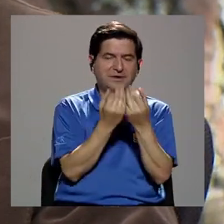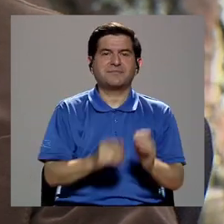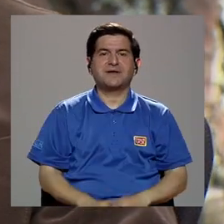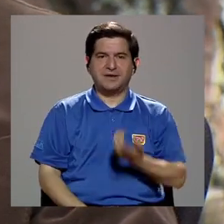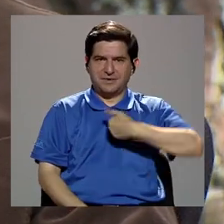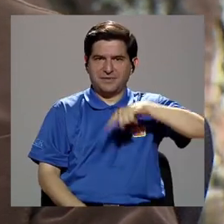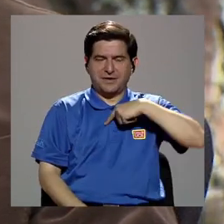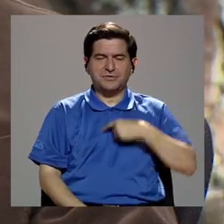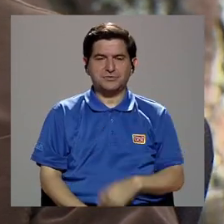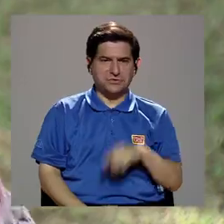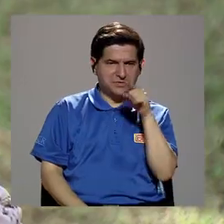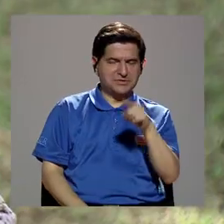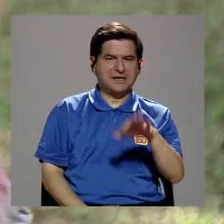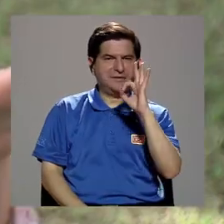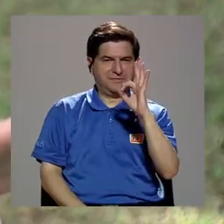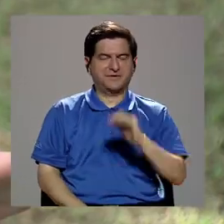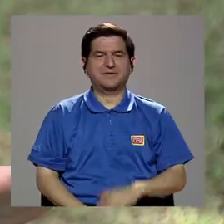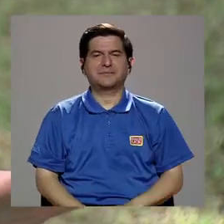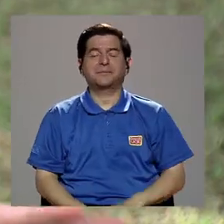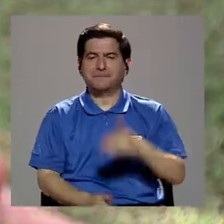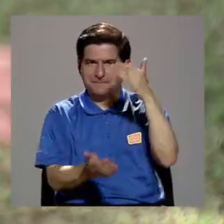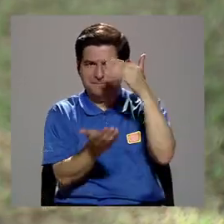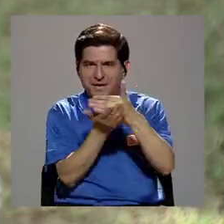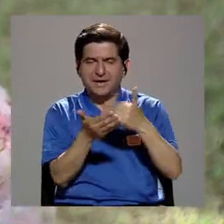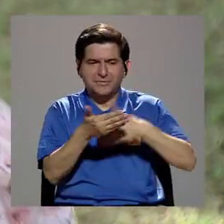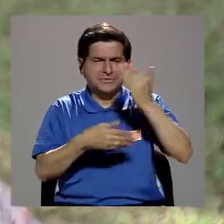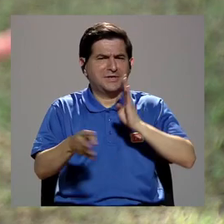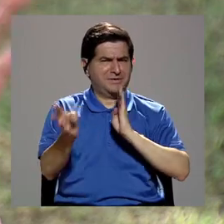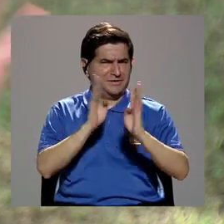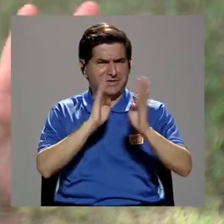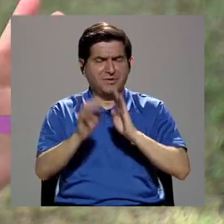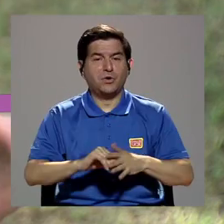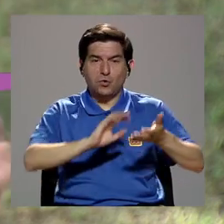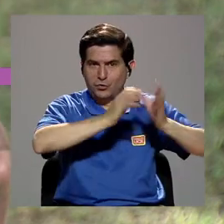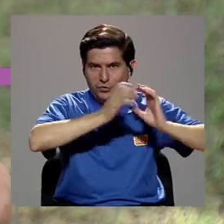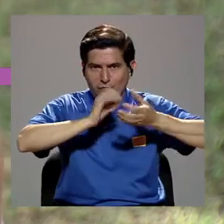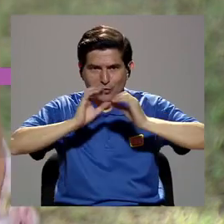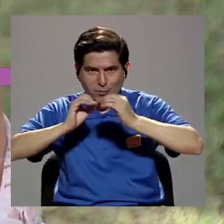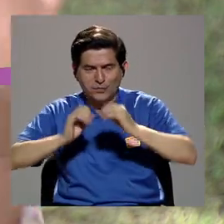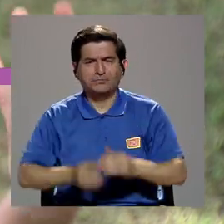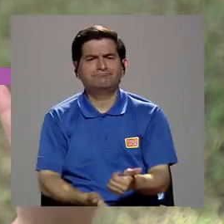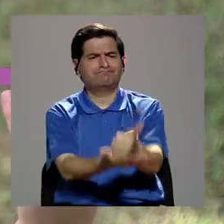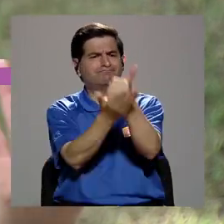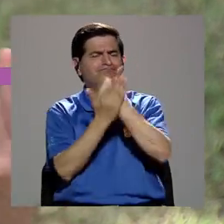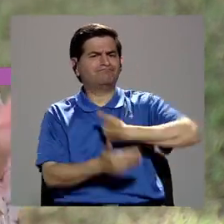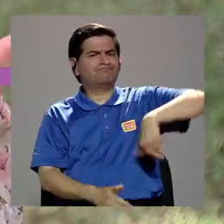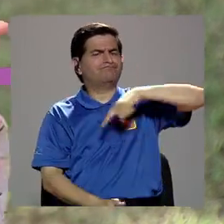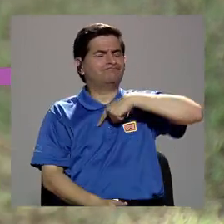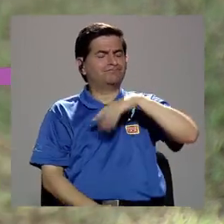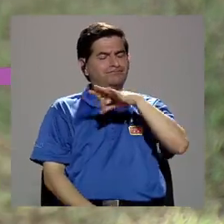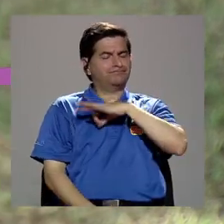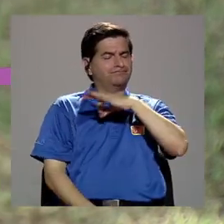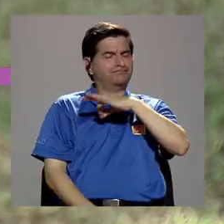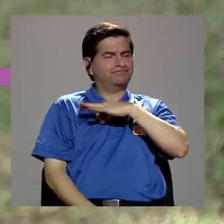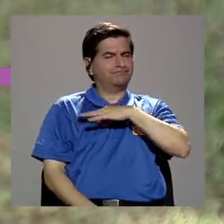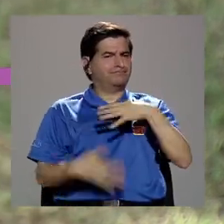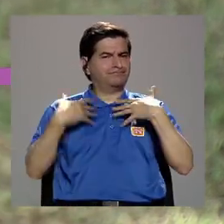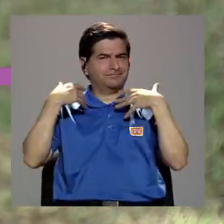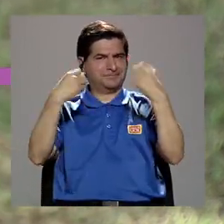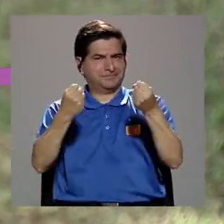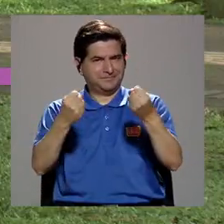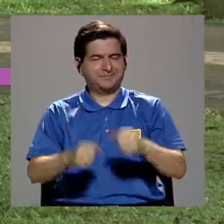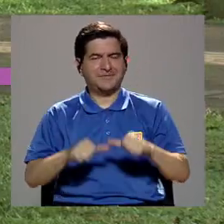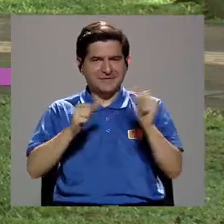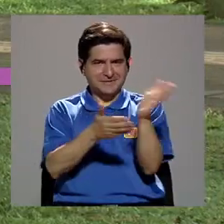en perfectas condiciones. Vamos a hacer una pausa, vamos a continuar más, vamos a hablar un poco más de números que nos van a ayudar a beneficiar a